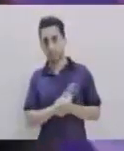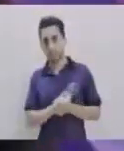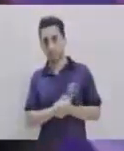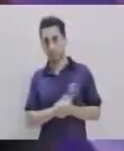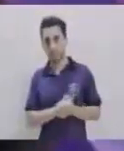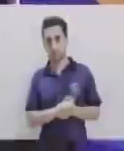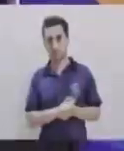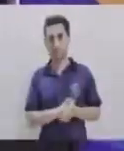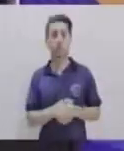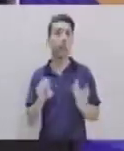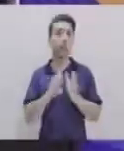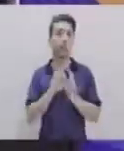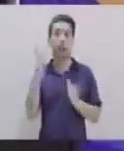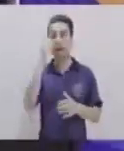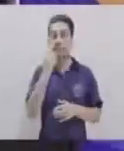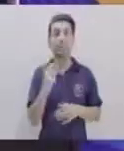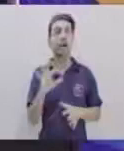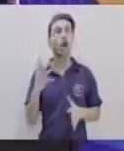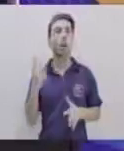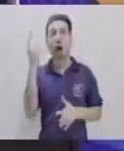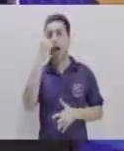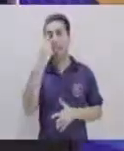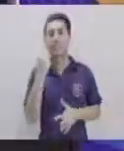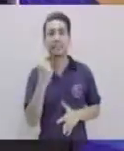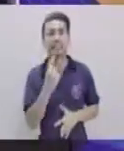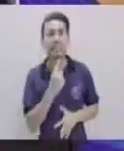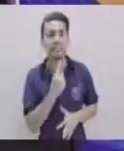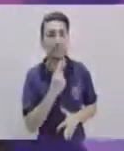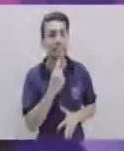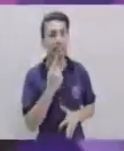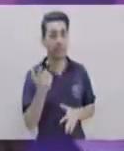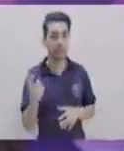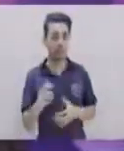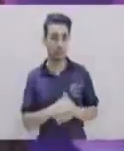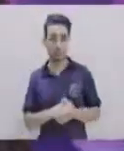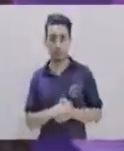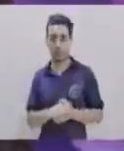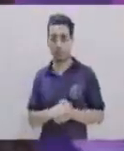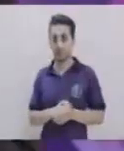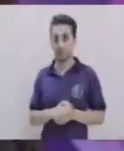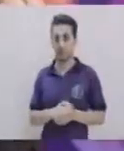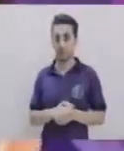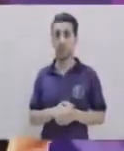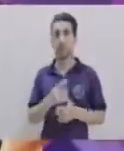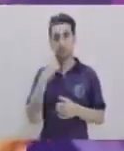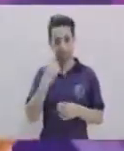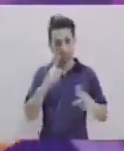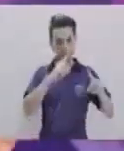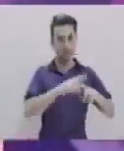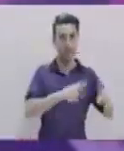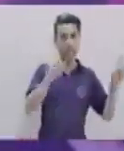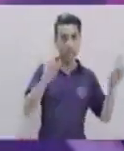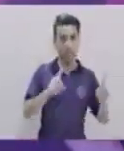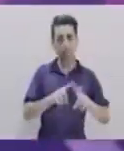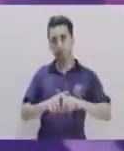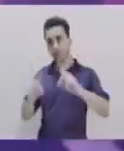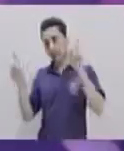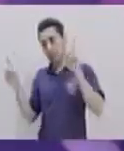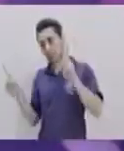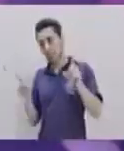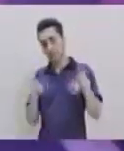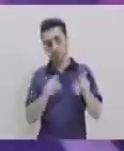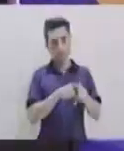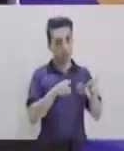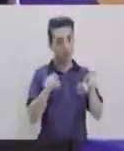¿Qué sonido tiene la letra S? las diferencias y similitudes